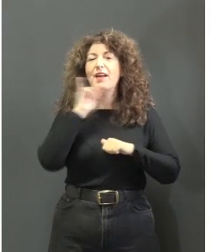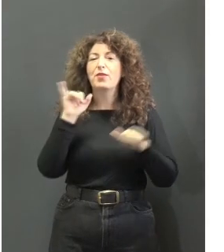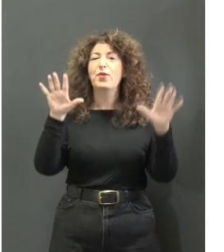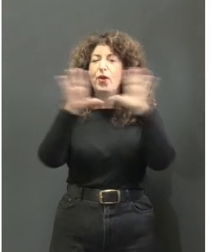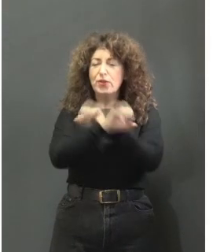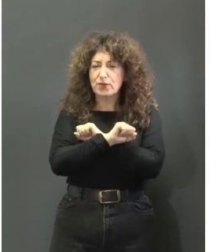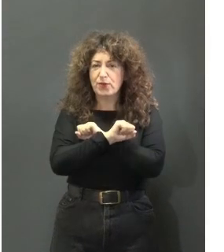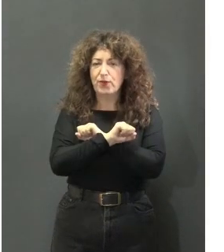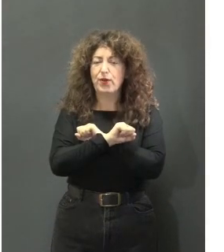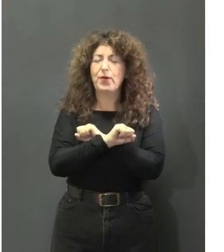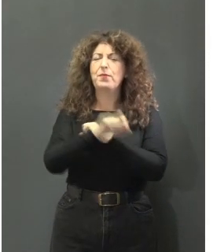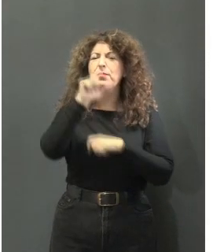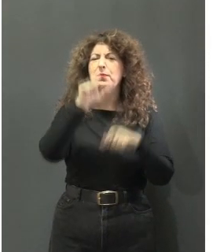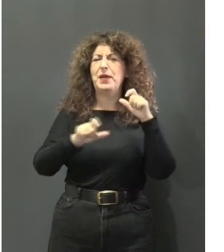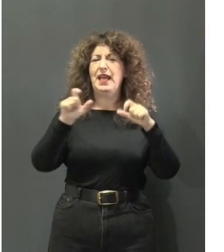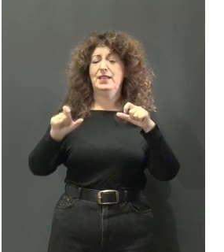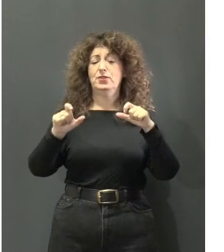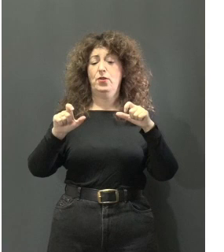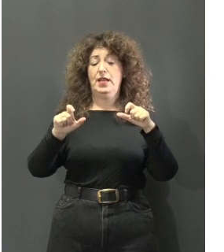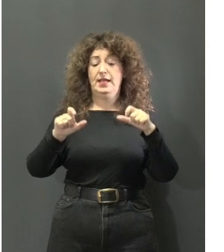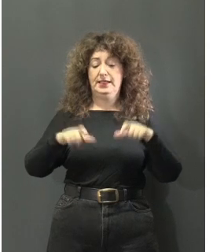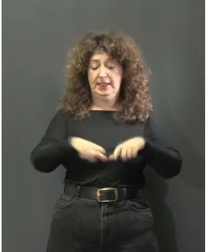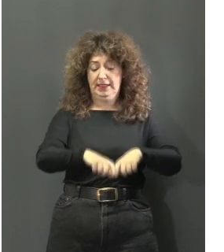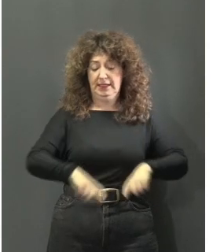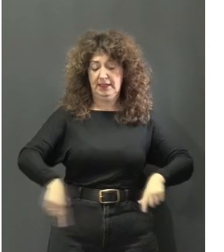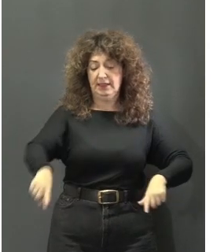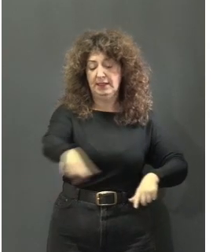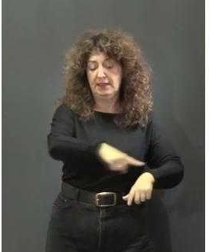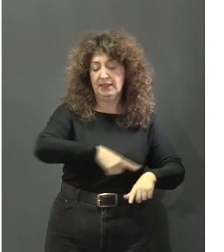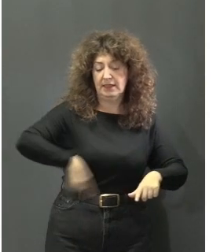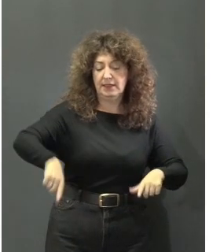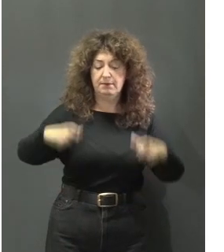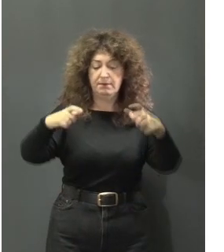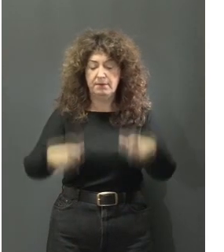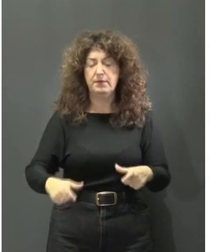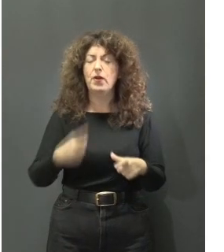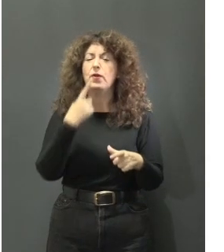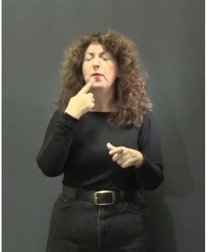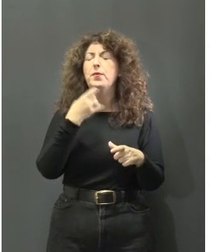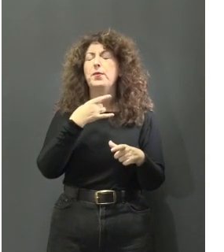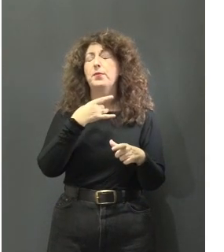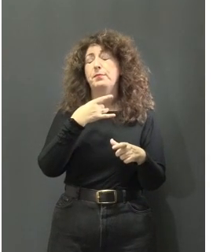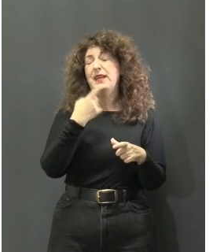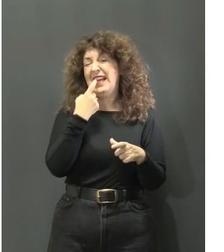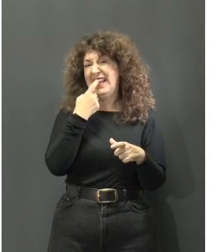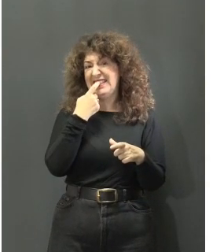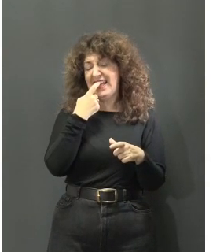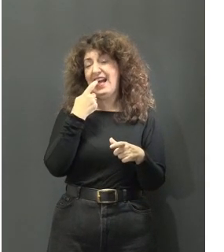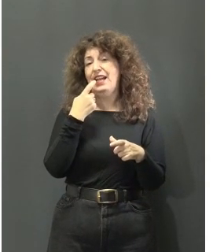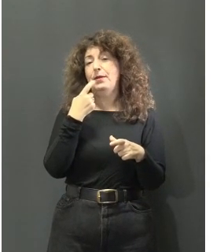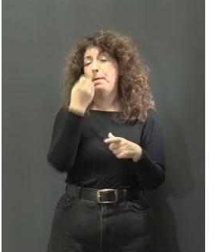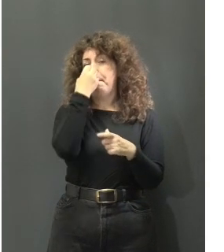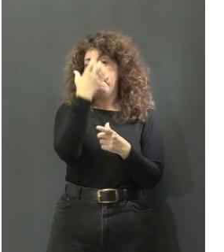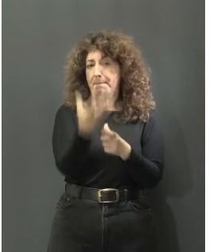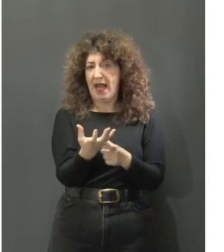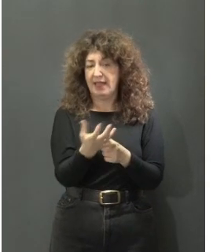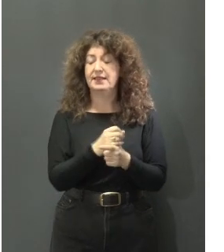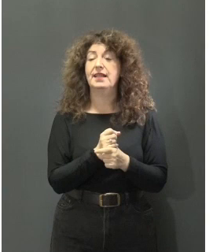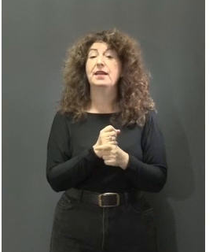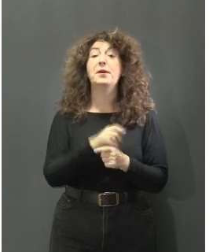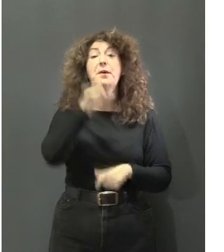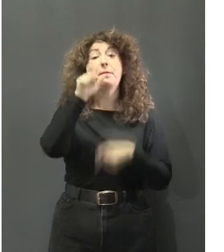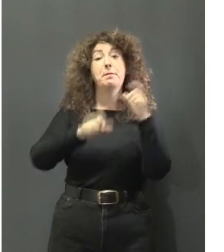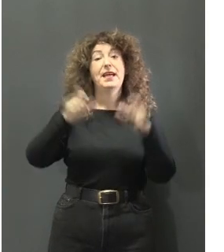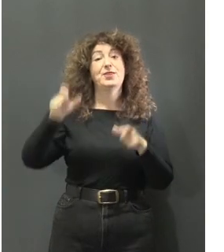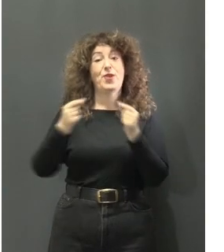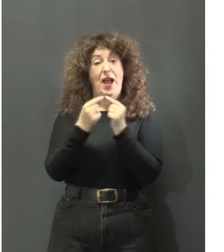las personas hay una mesa baja de cristal redondo con una planta. Para los espectadores en línea,